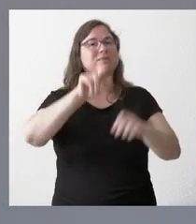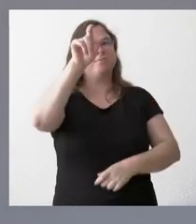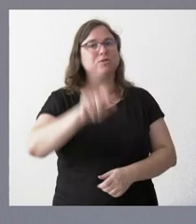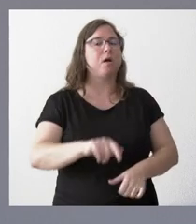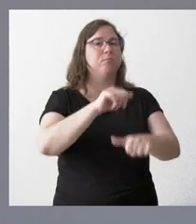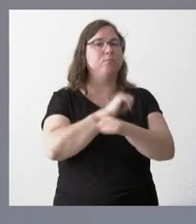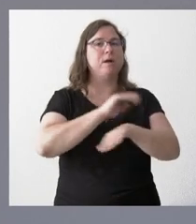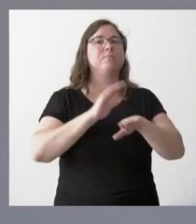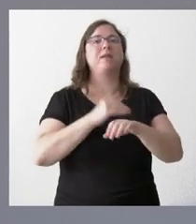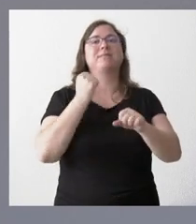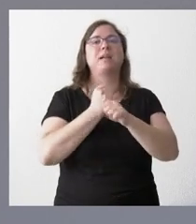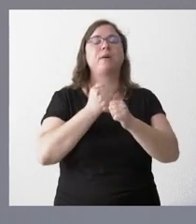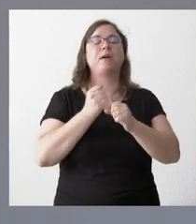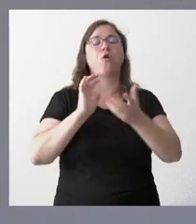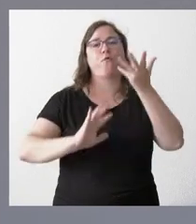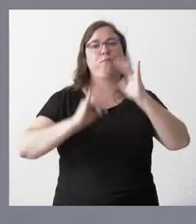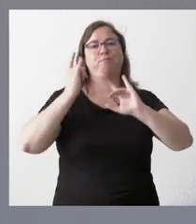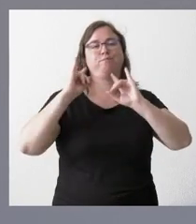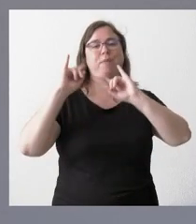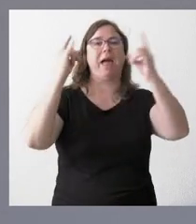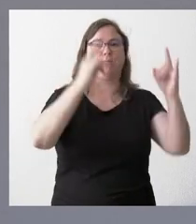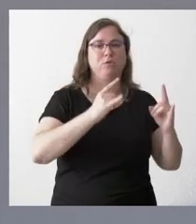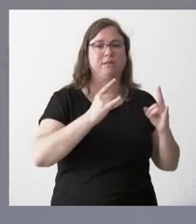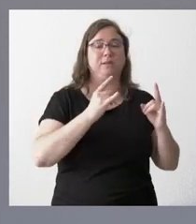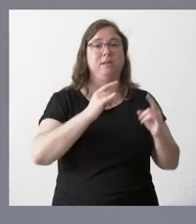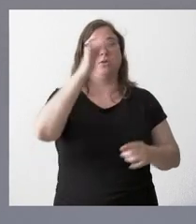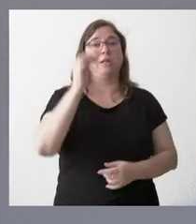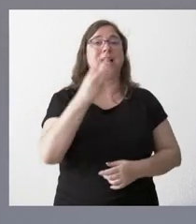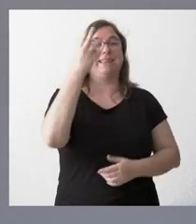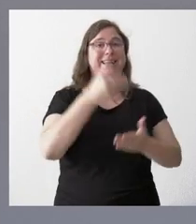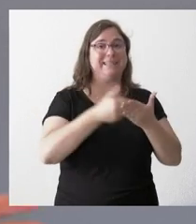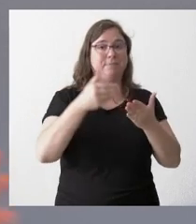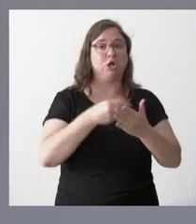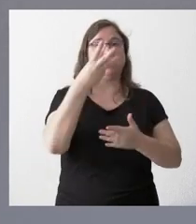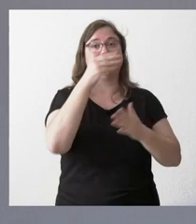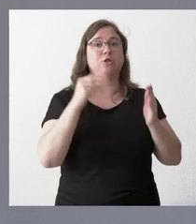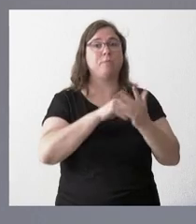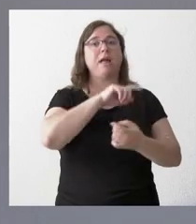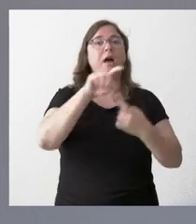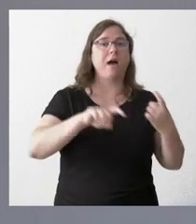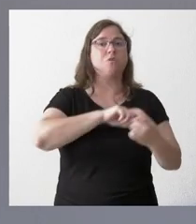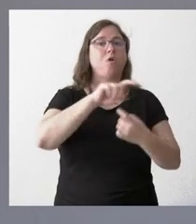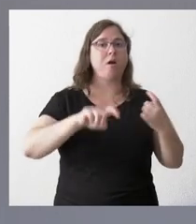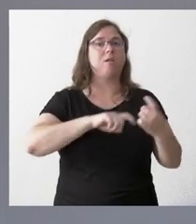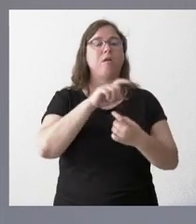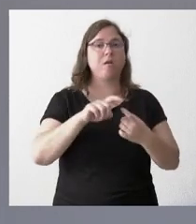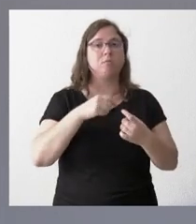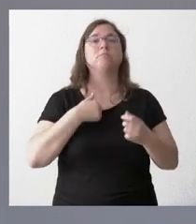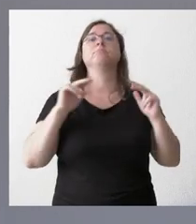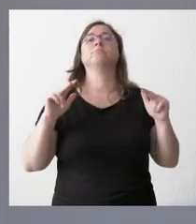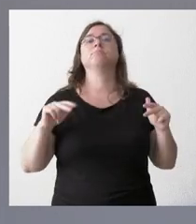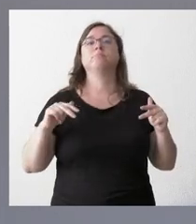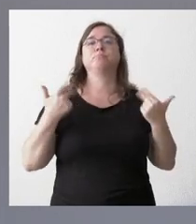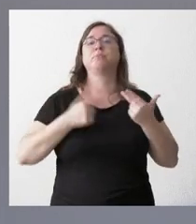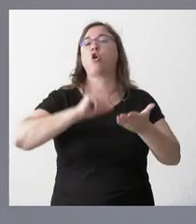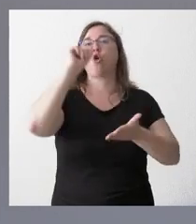para actuaciones en el ámbito forestal. Son 3.300.000 euros todos los años, en los últimos años, que nos han permitido